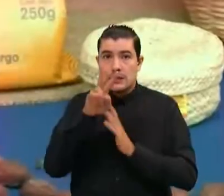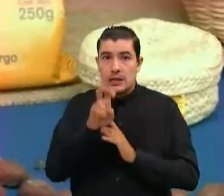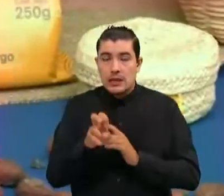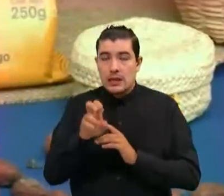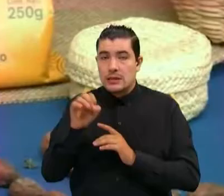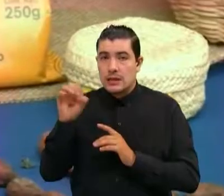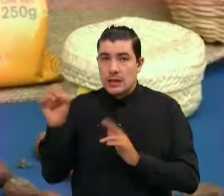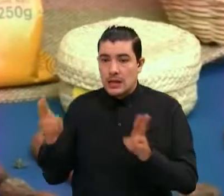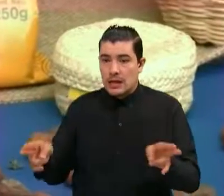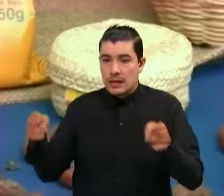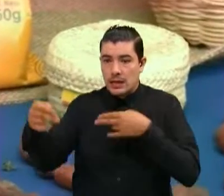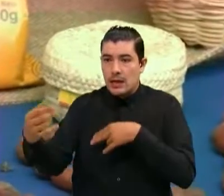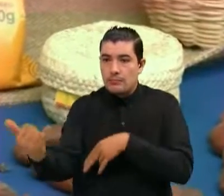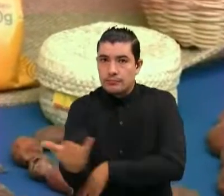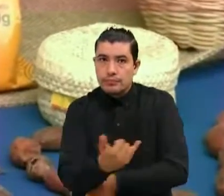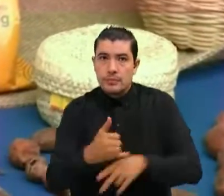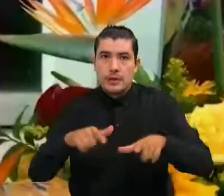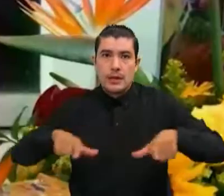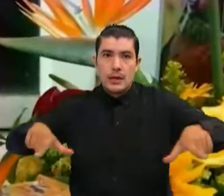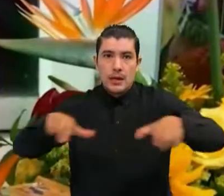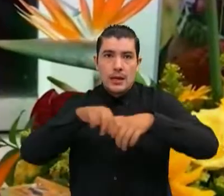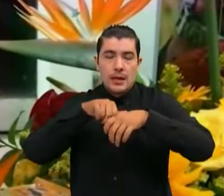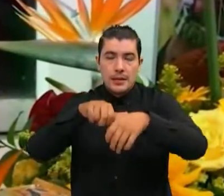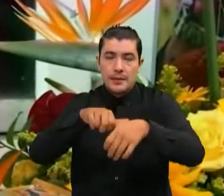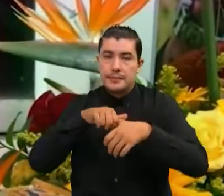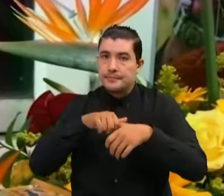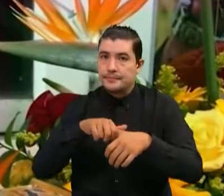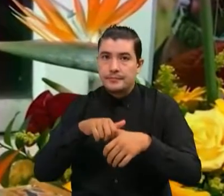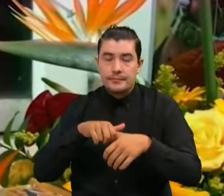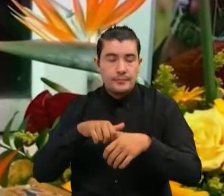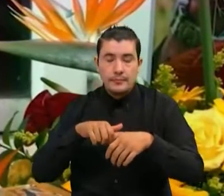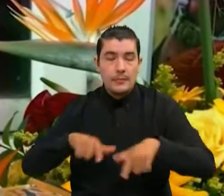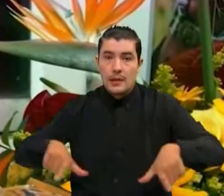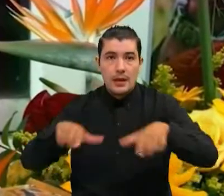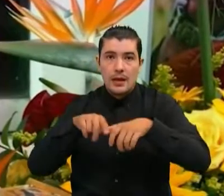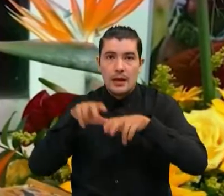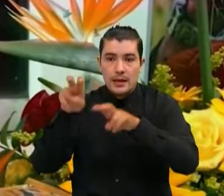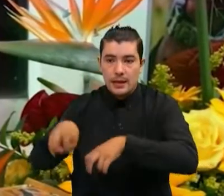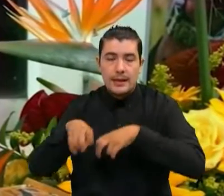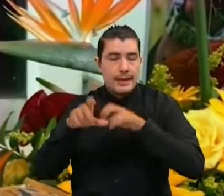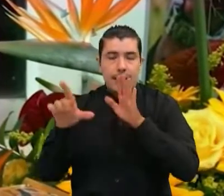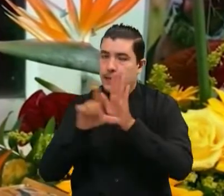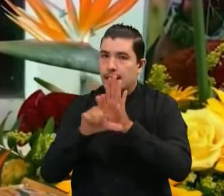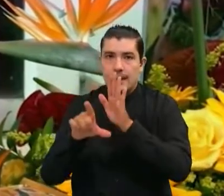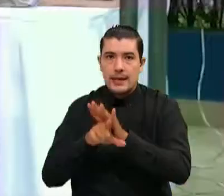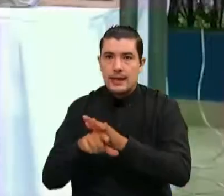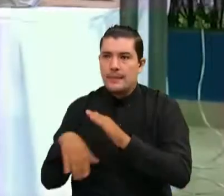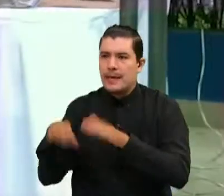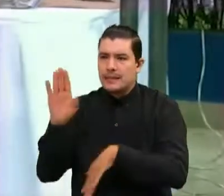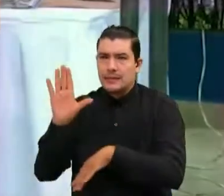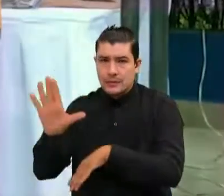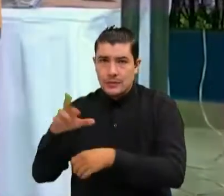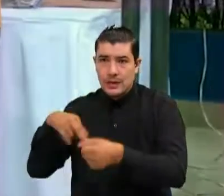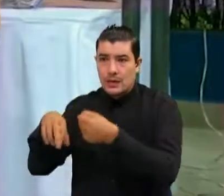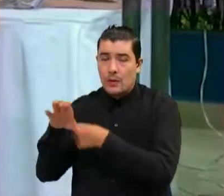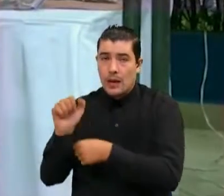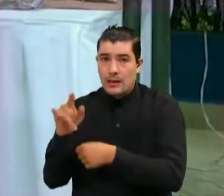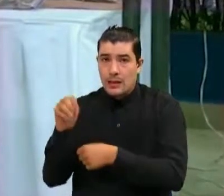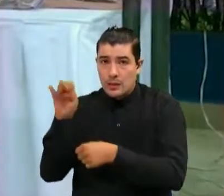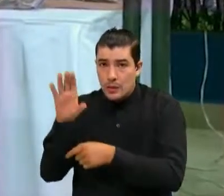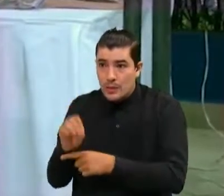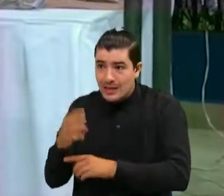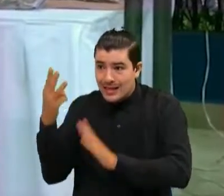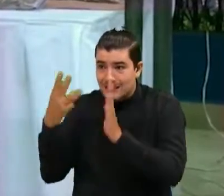de cultivos ilícitos. De esa cifra, 40.000 se ubican en la zona del Catatumbo. Allí 3.000 familias permanecen